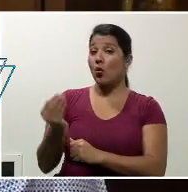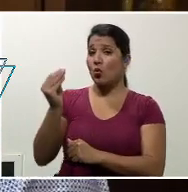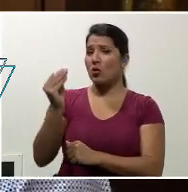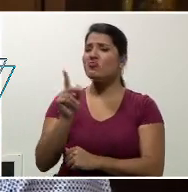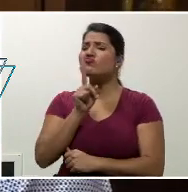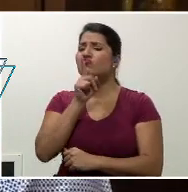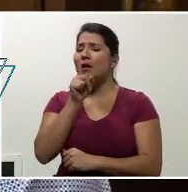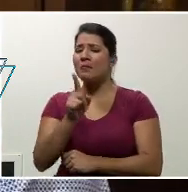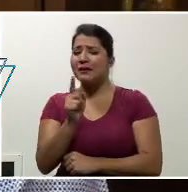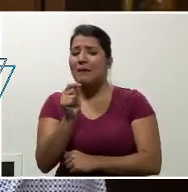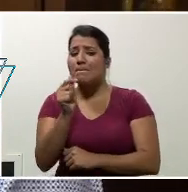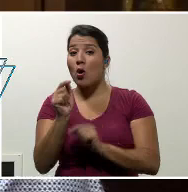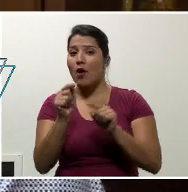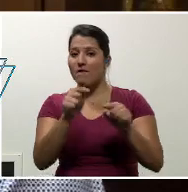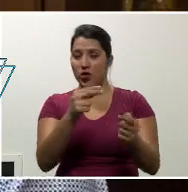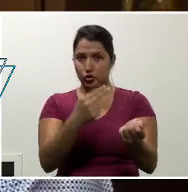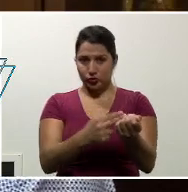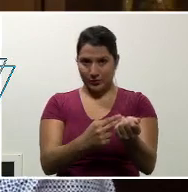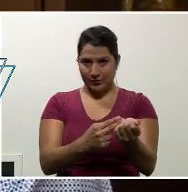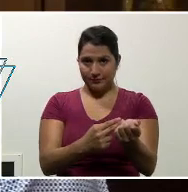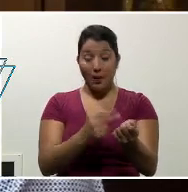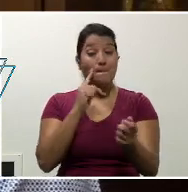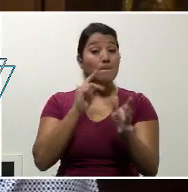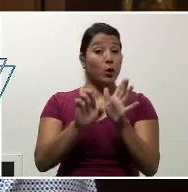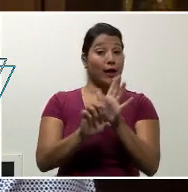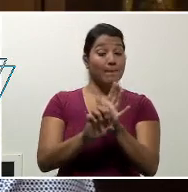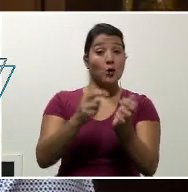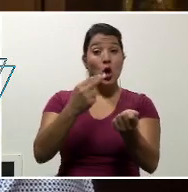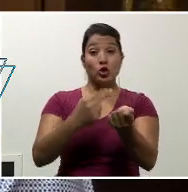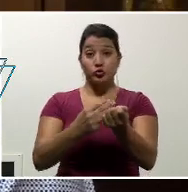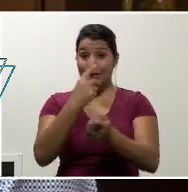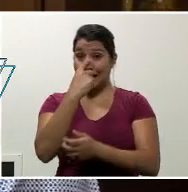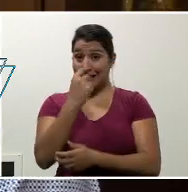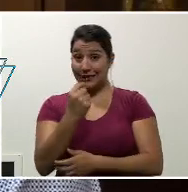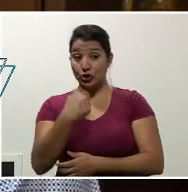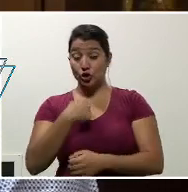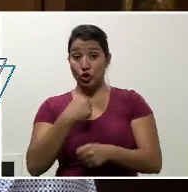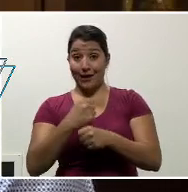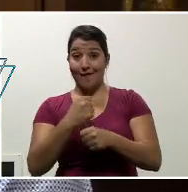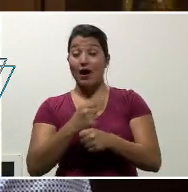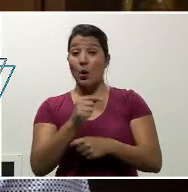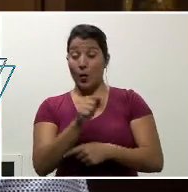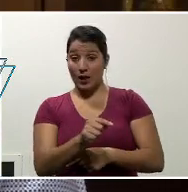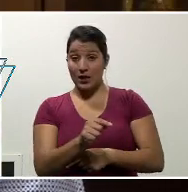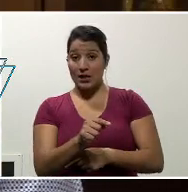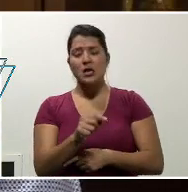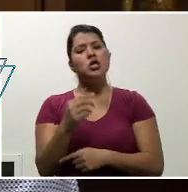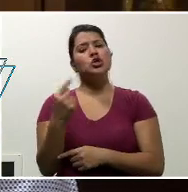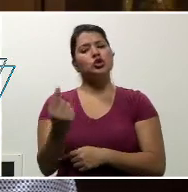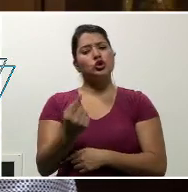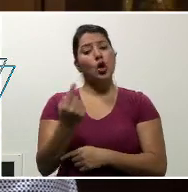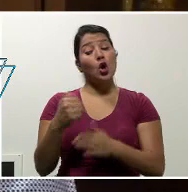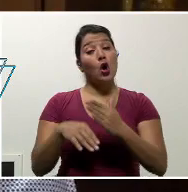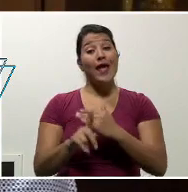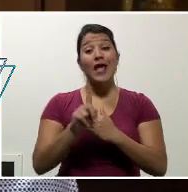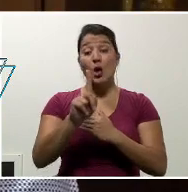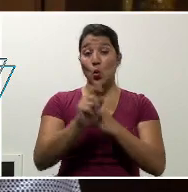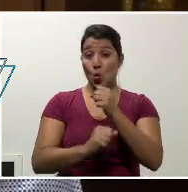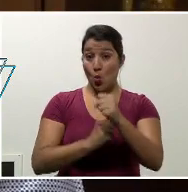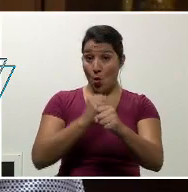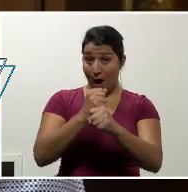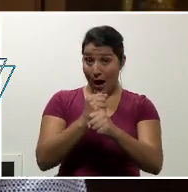hospitales. De hecho, en el Hospital Calderón Guardia, que es el lugar donde yo trabajo, solamente recibimos durante un año de